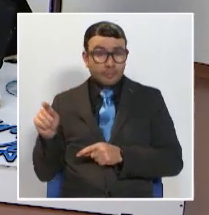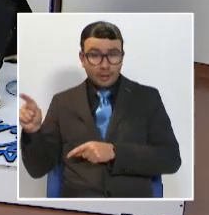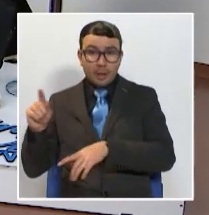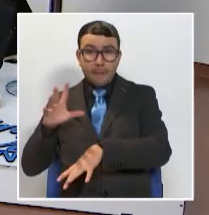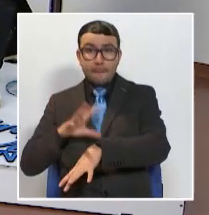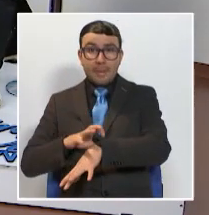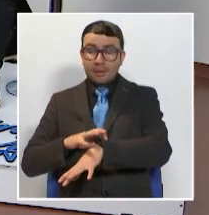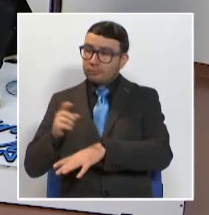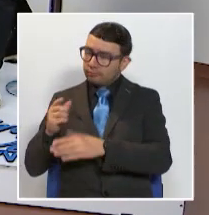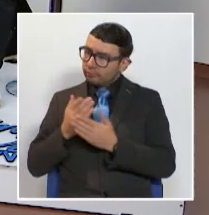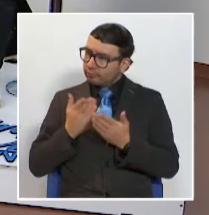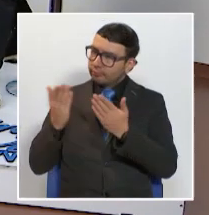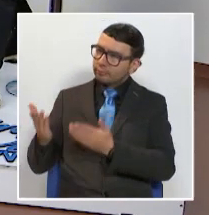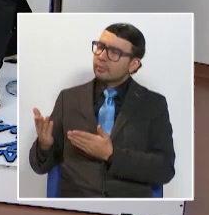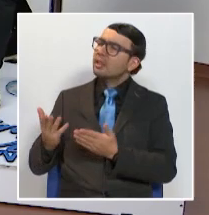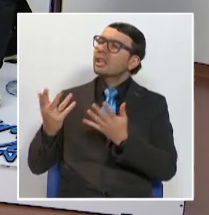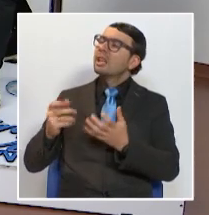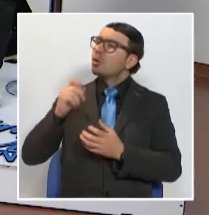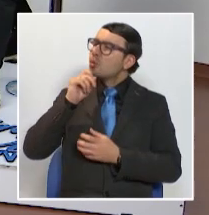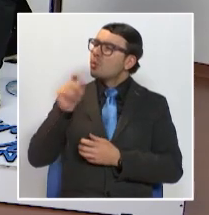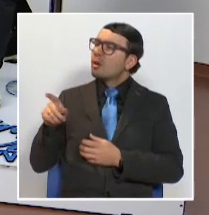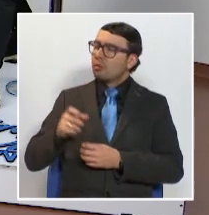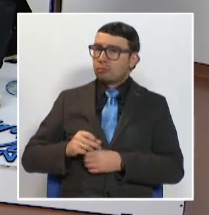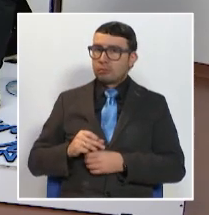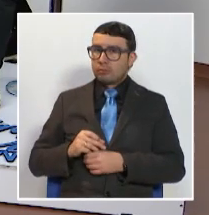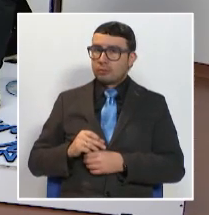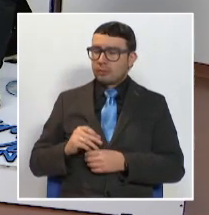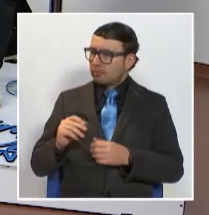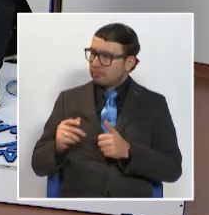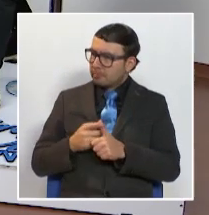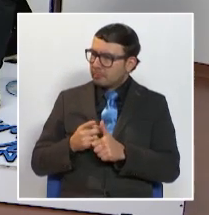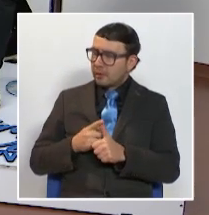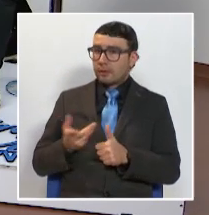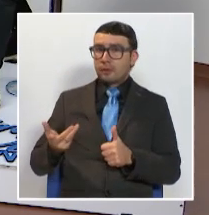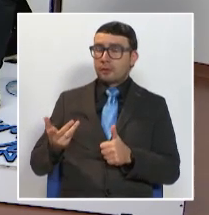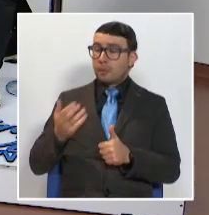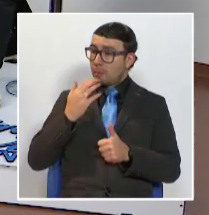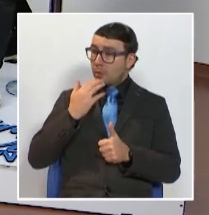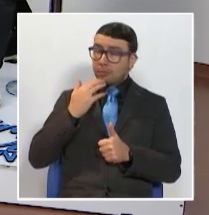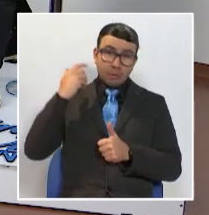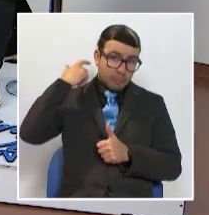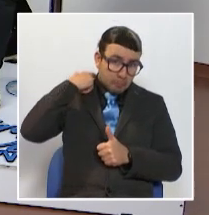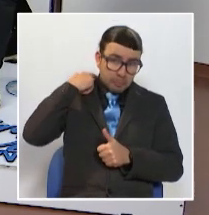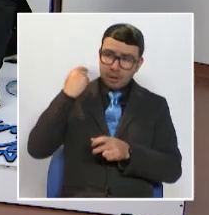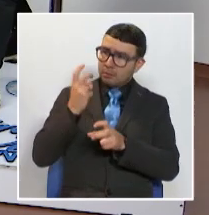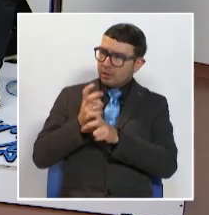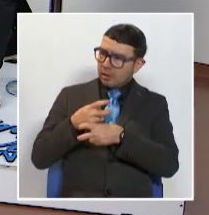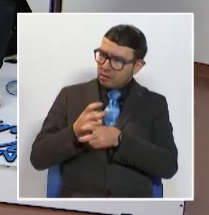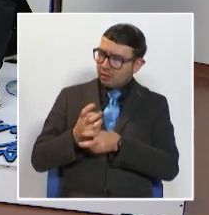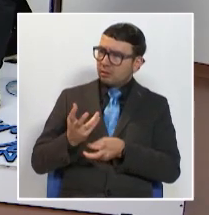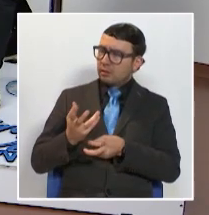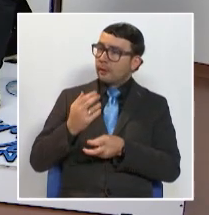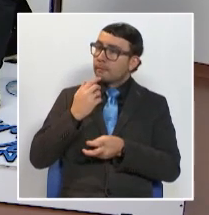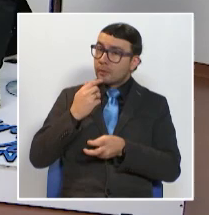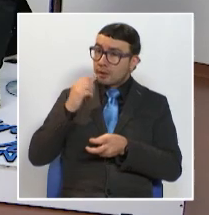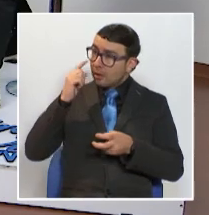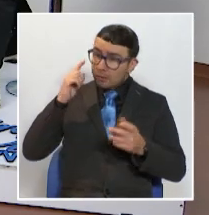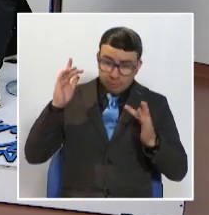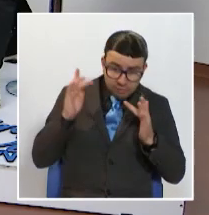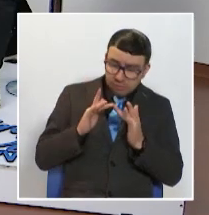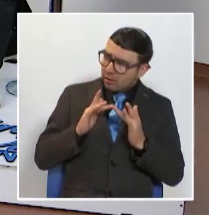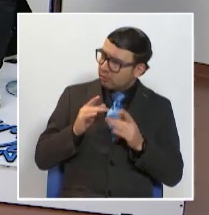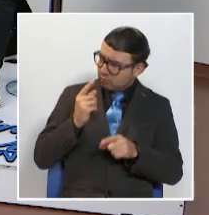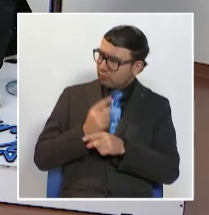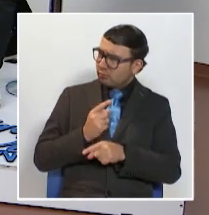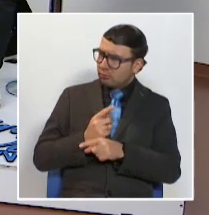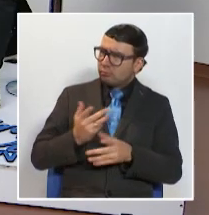hoy, Jaime, te queríamos preguntar, uno, pues si hay una relación, por ejemplo, de este vitiligo con la